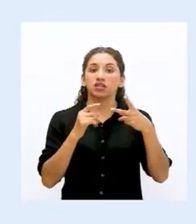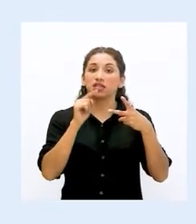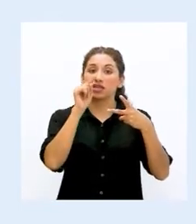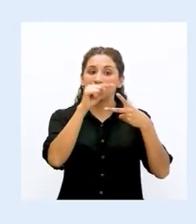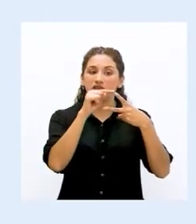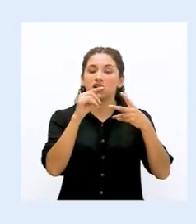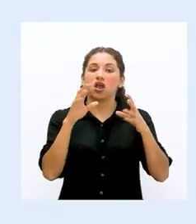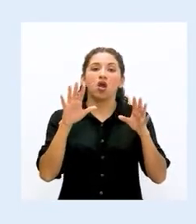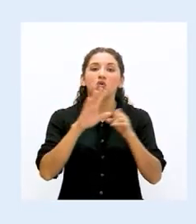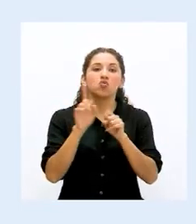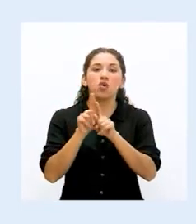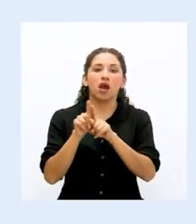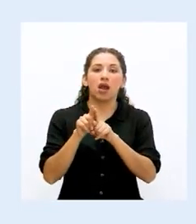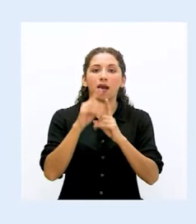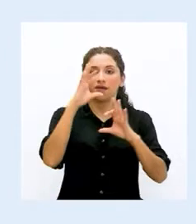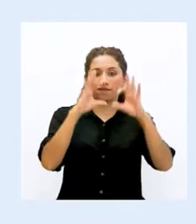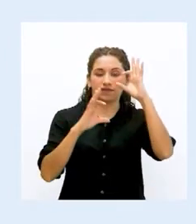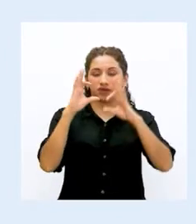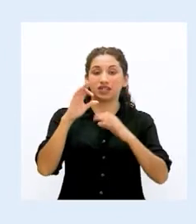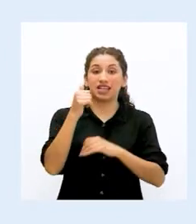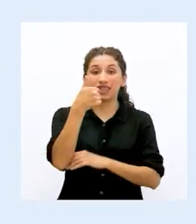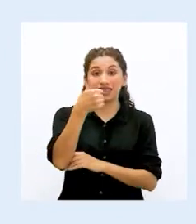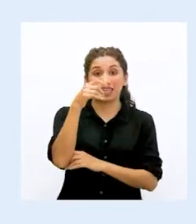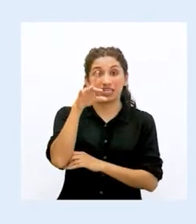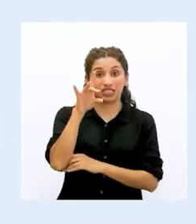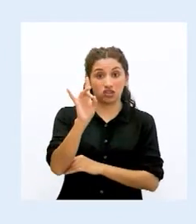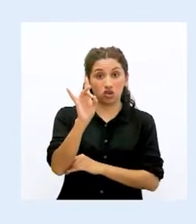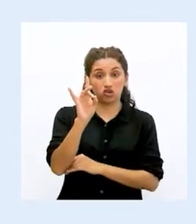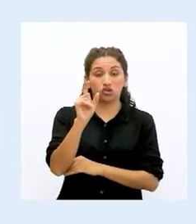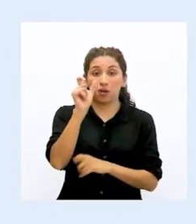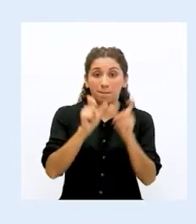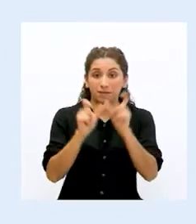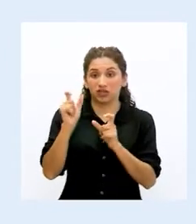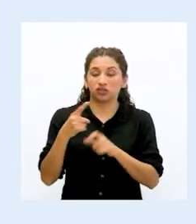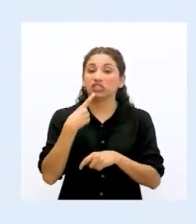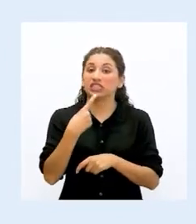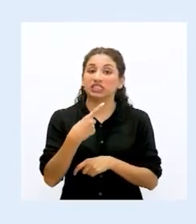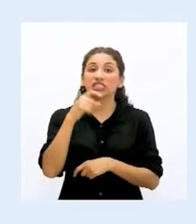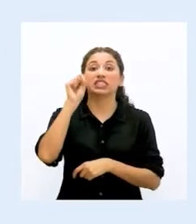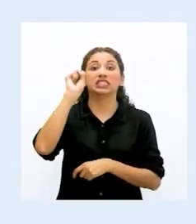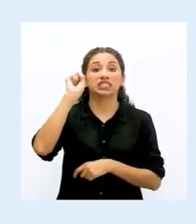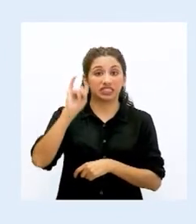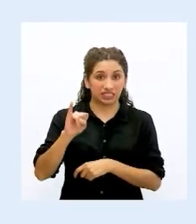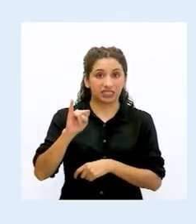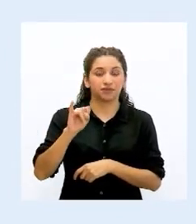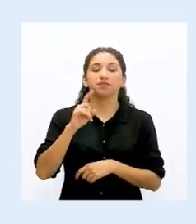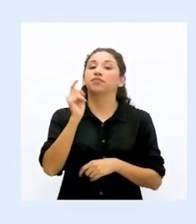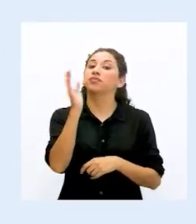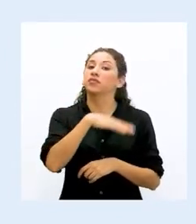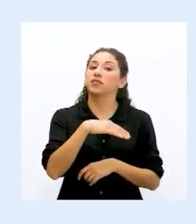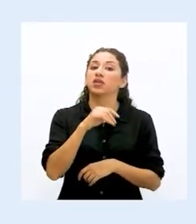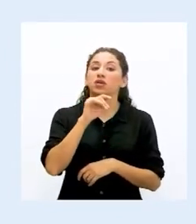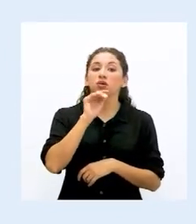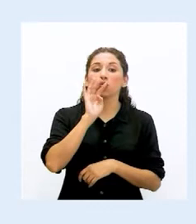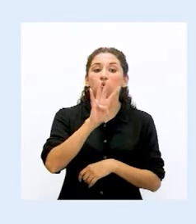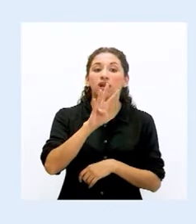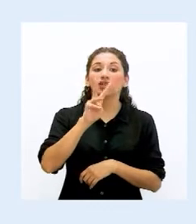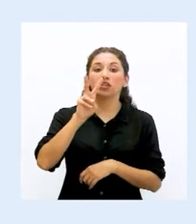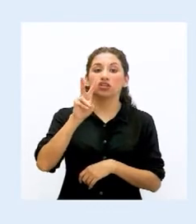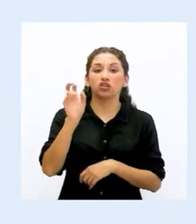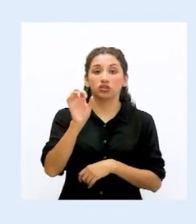frecuencia absoluta. 18 personas respondieron que sí y 46 personas respondieron que